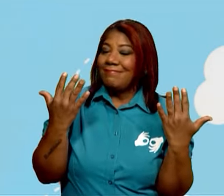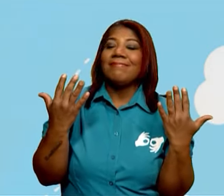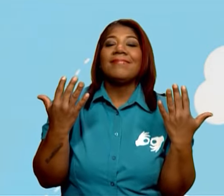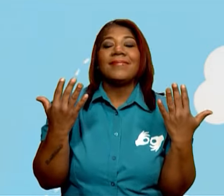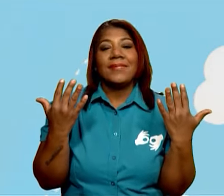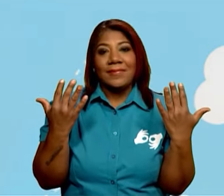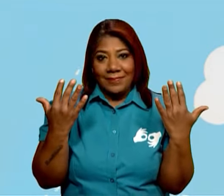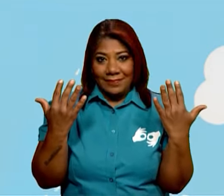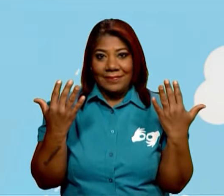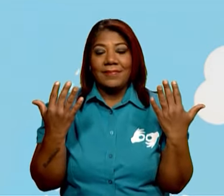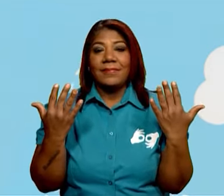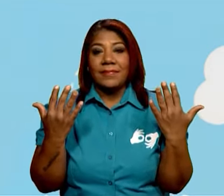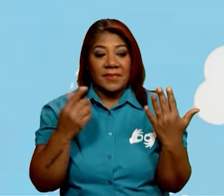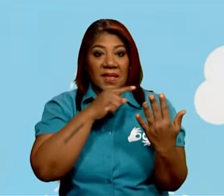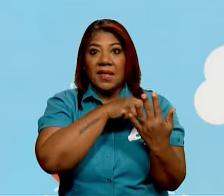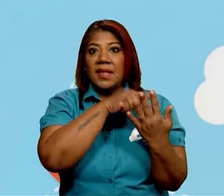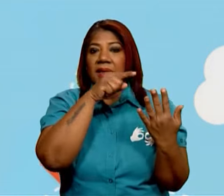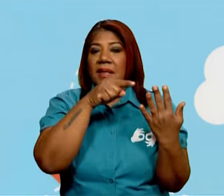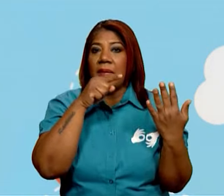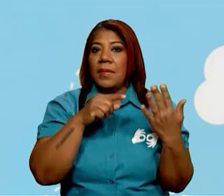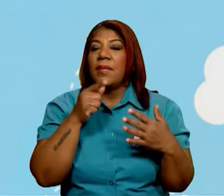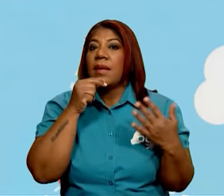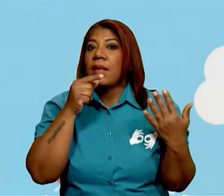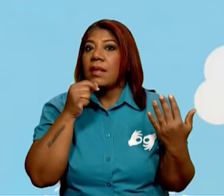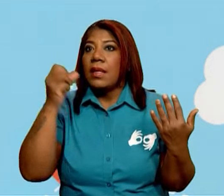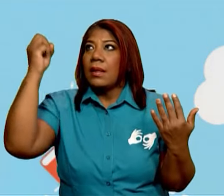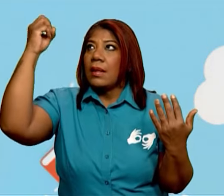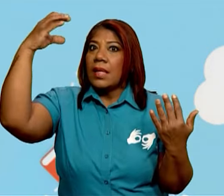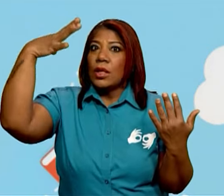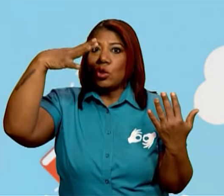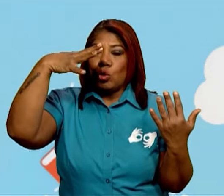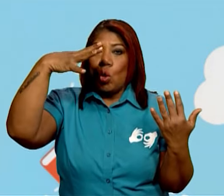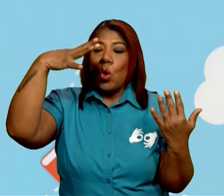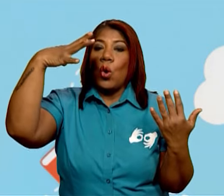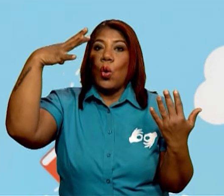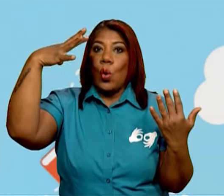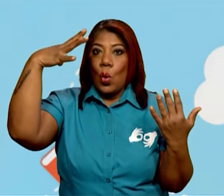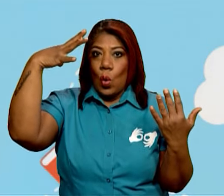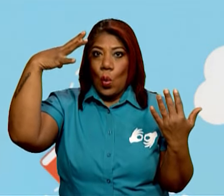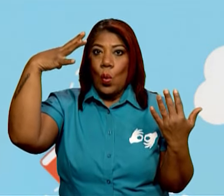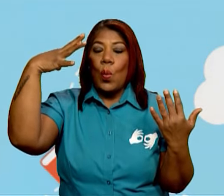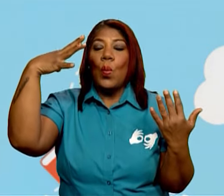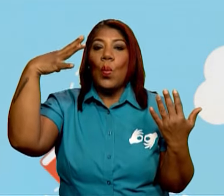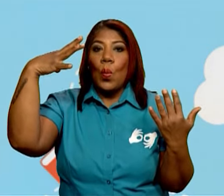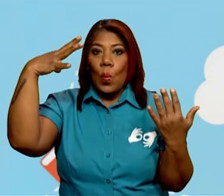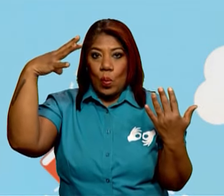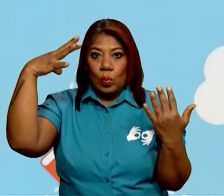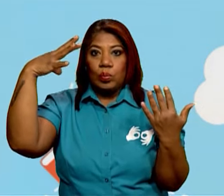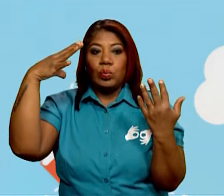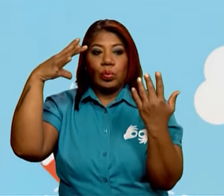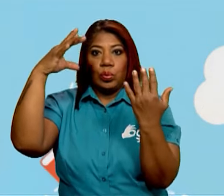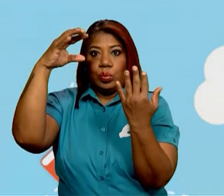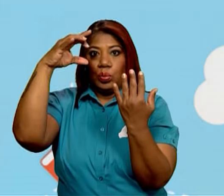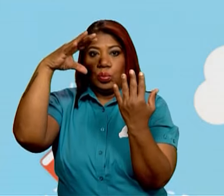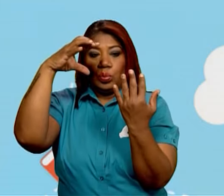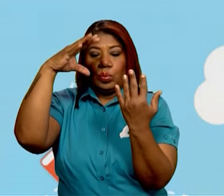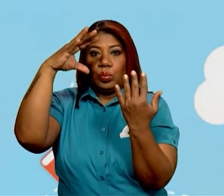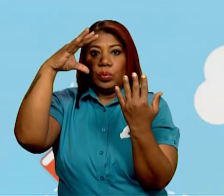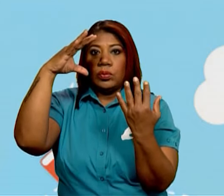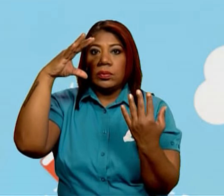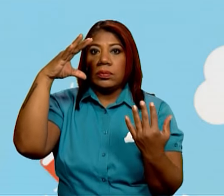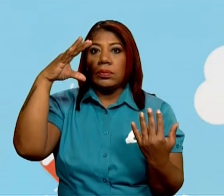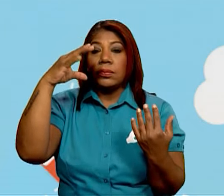alimento con la ayuda de la luz del sol, el agua y nutrientes.